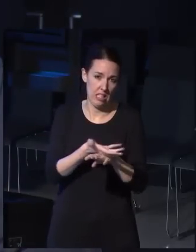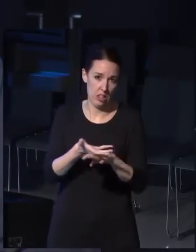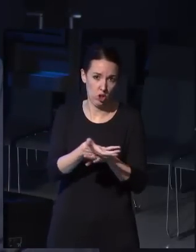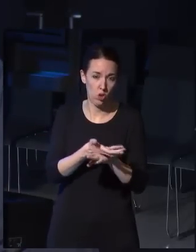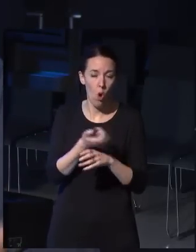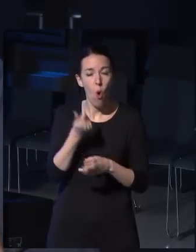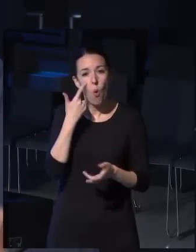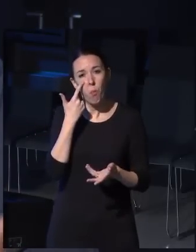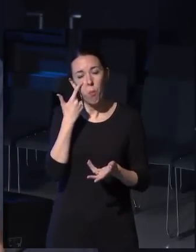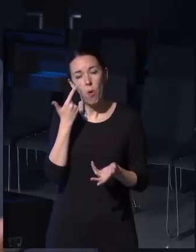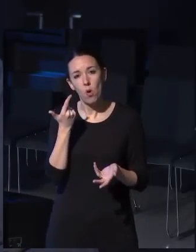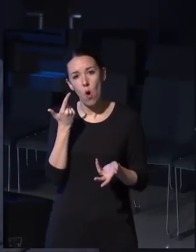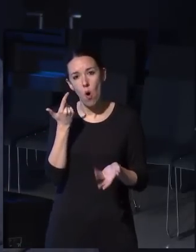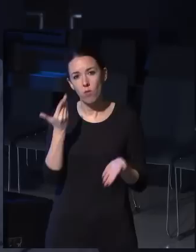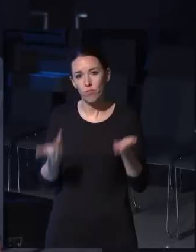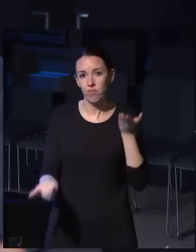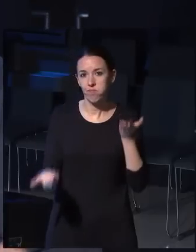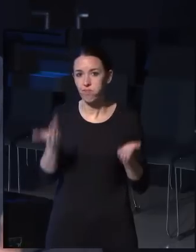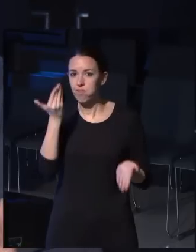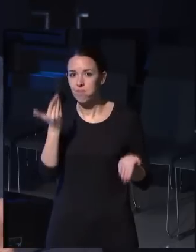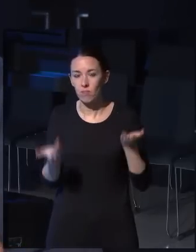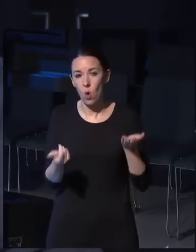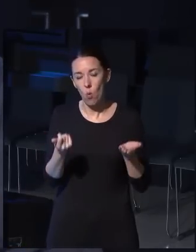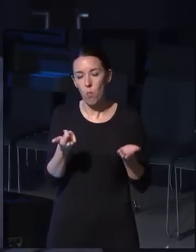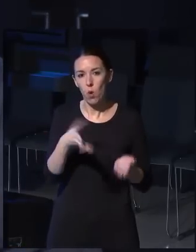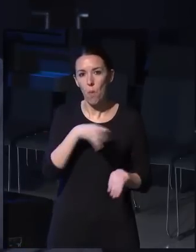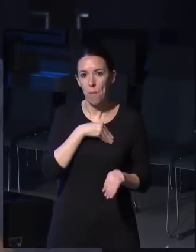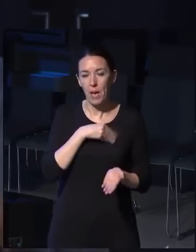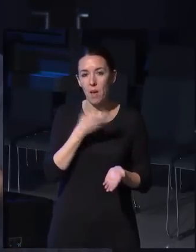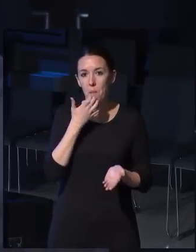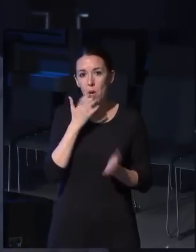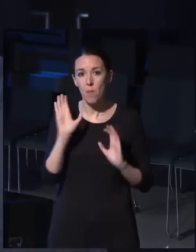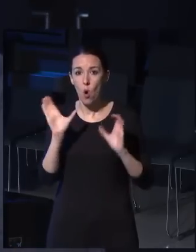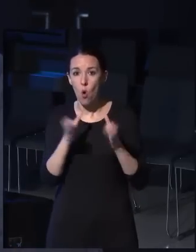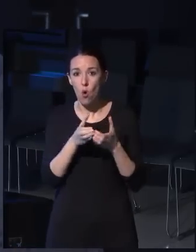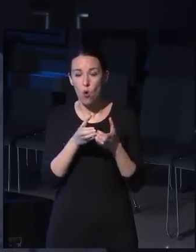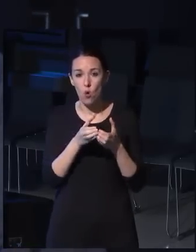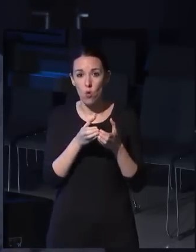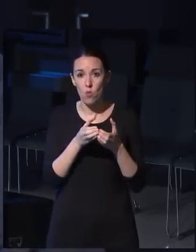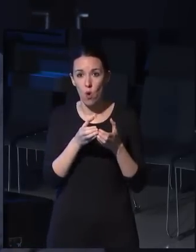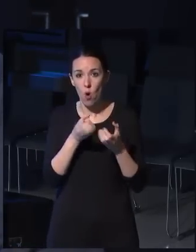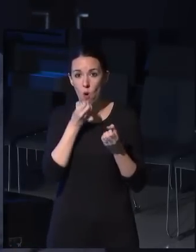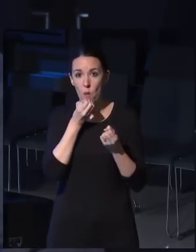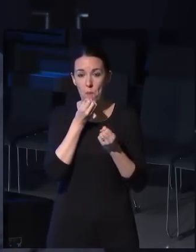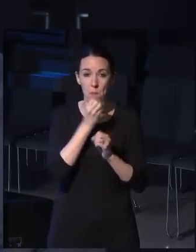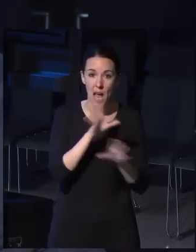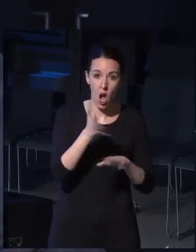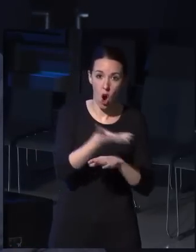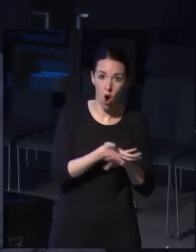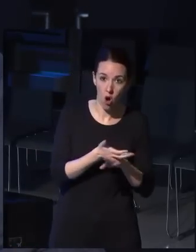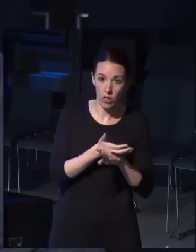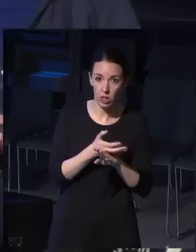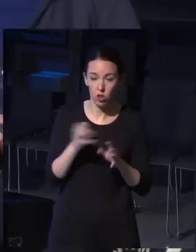balance. Lo que realmente es un poco penoso es cuando el grupo suena mejor que suena en directo. Sí. Al revés mola